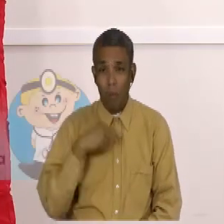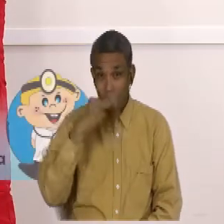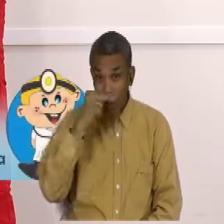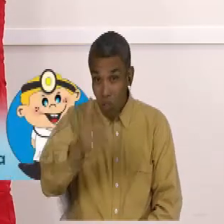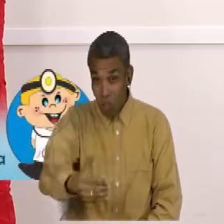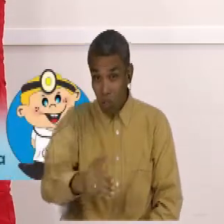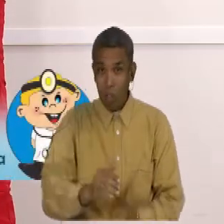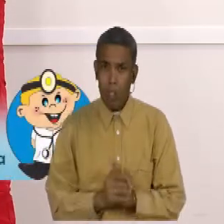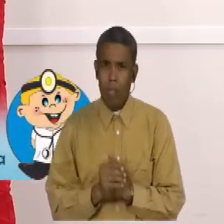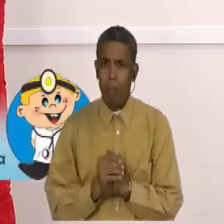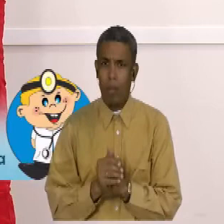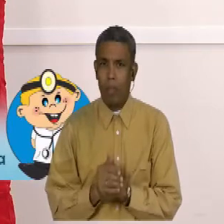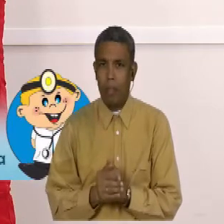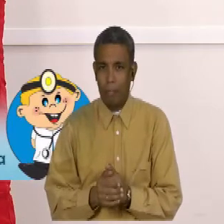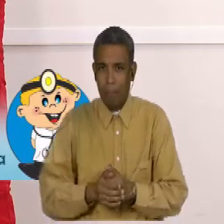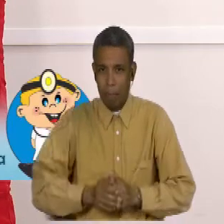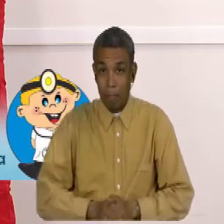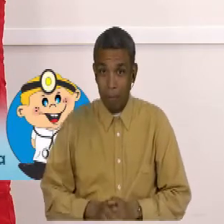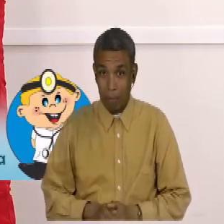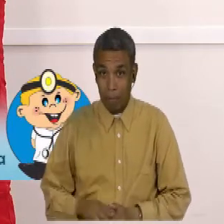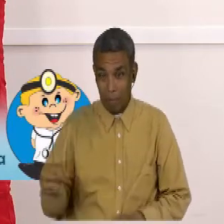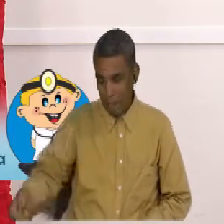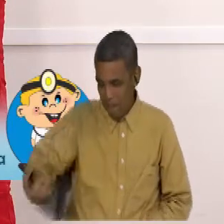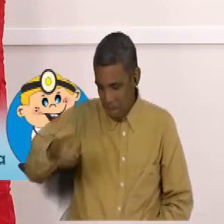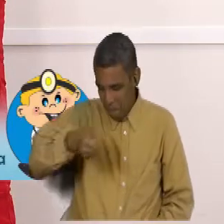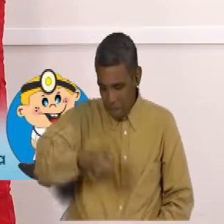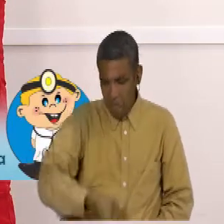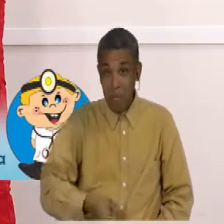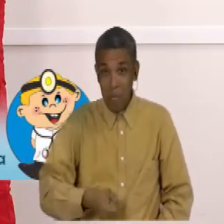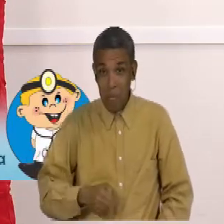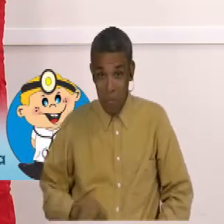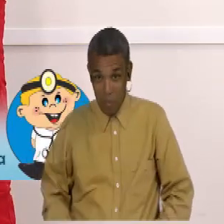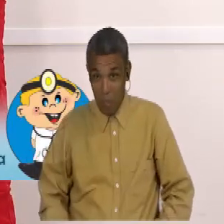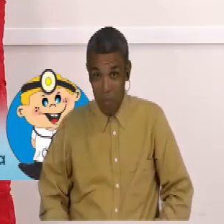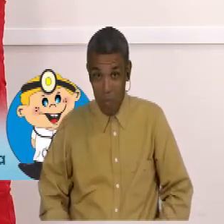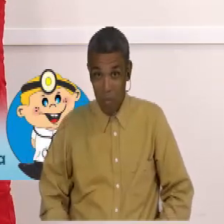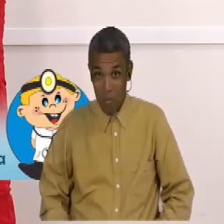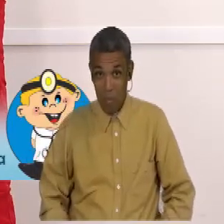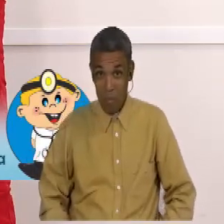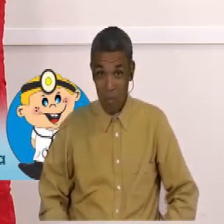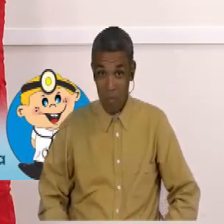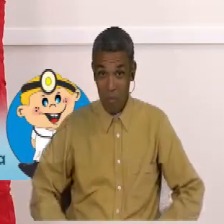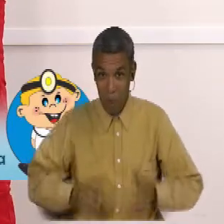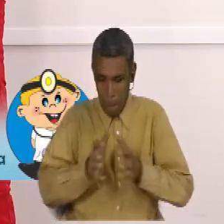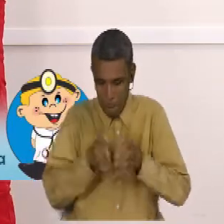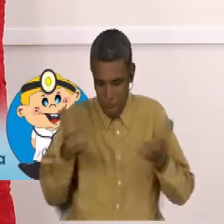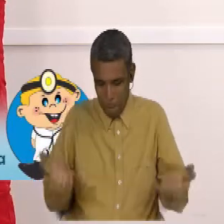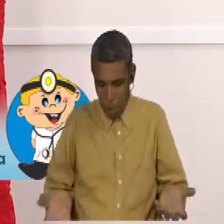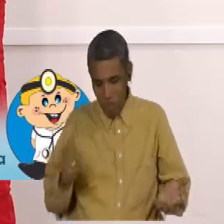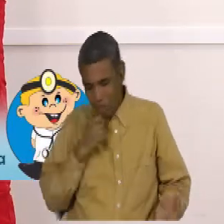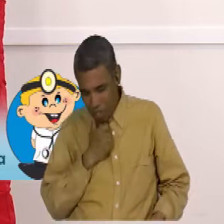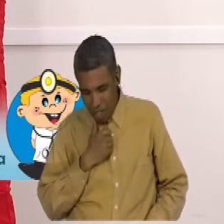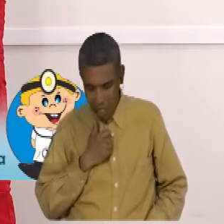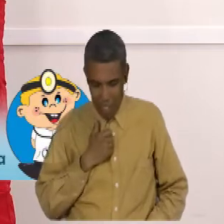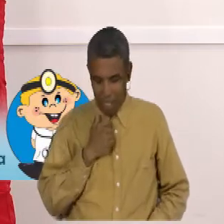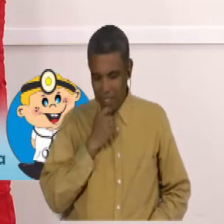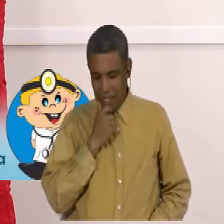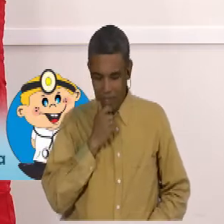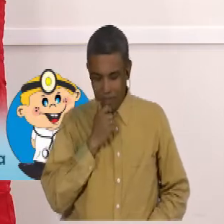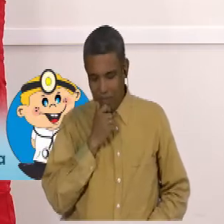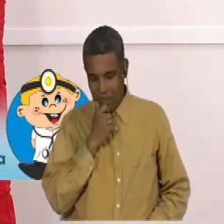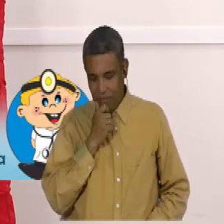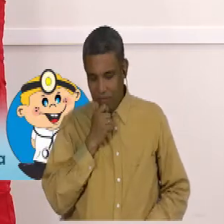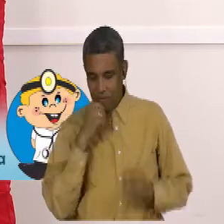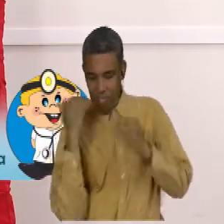sándwich con verduras y el niño que se le sienta al lado y lleva su paquete de papas y gaseosa y se burla del niño que lleva el sándwich, ¿no? Verduras. Entonces, a veces eso